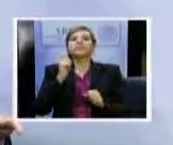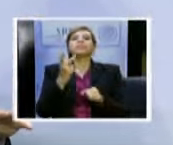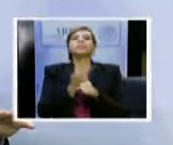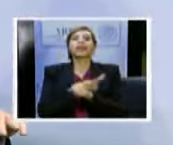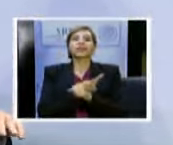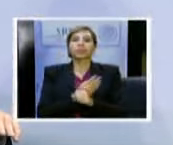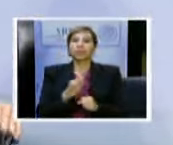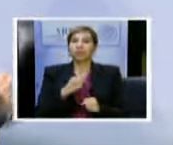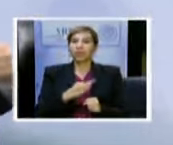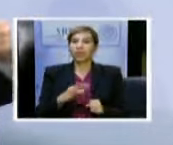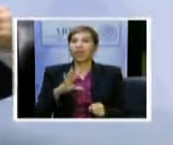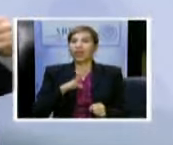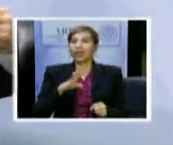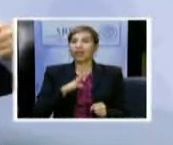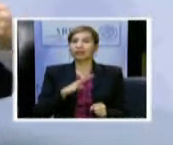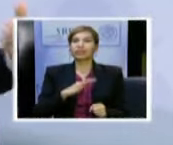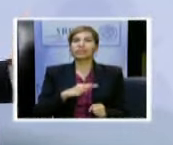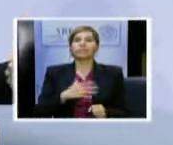posible